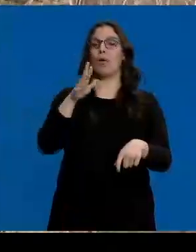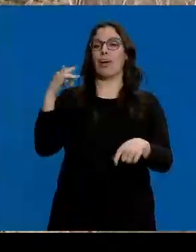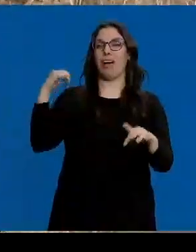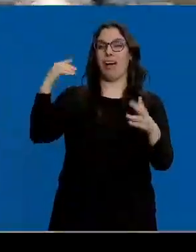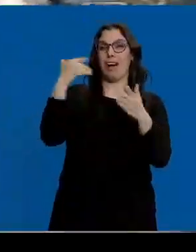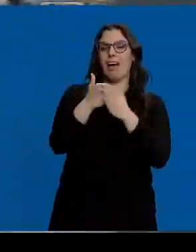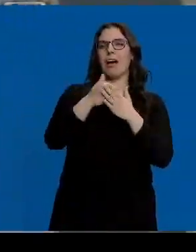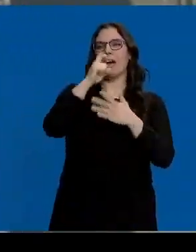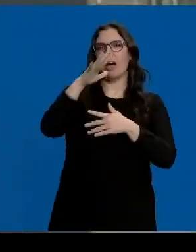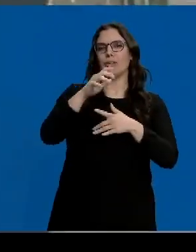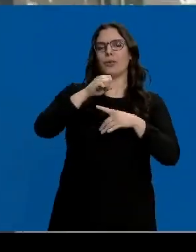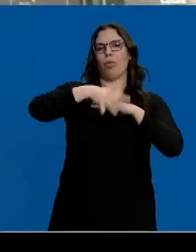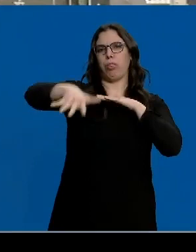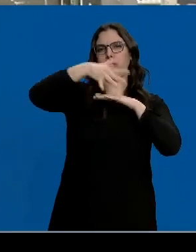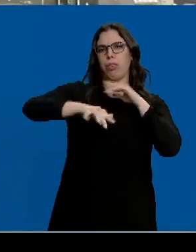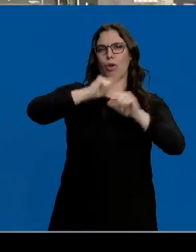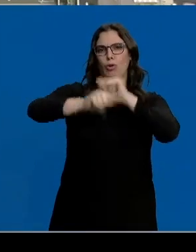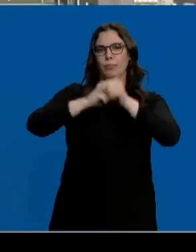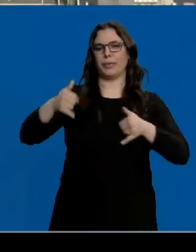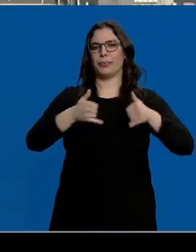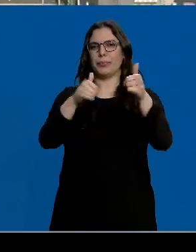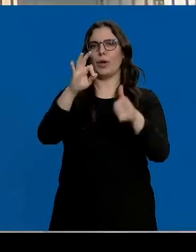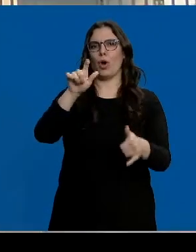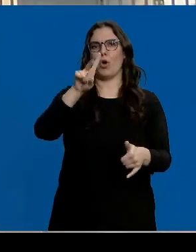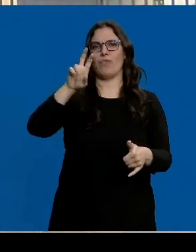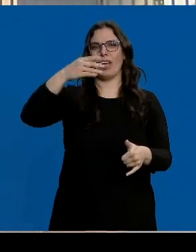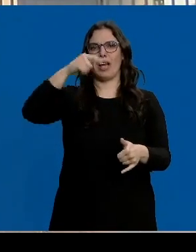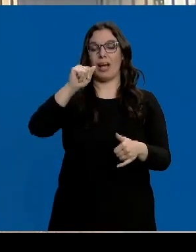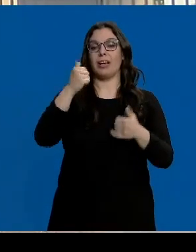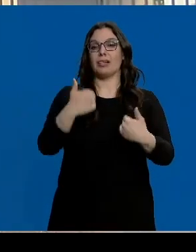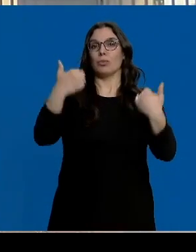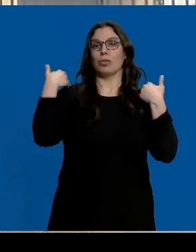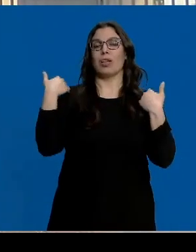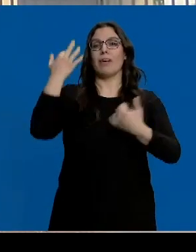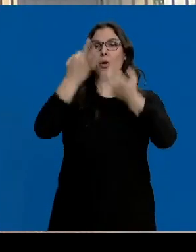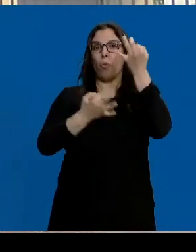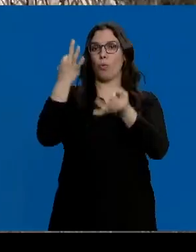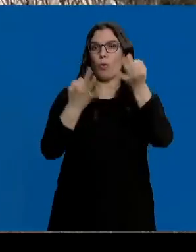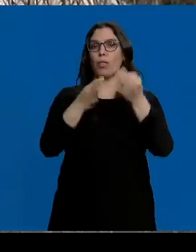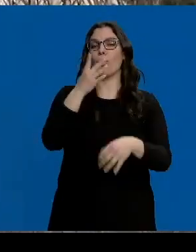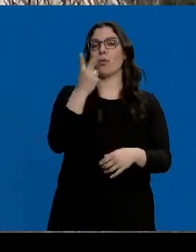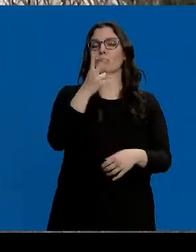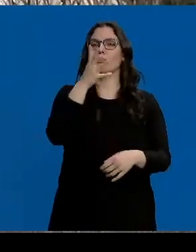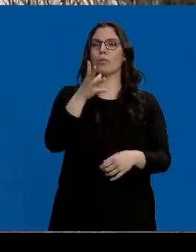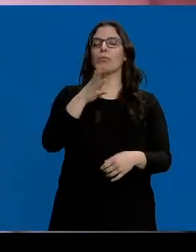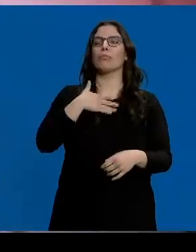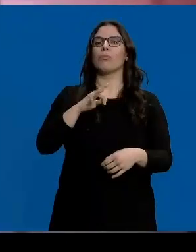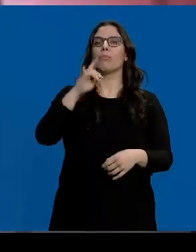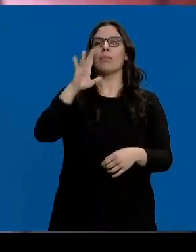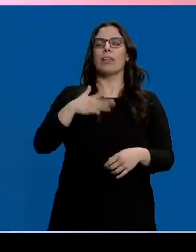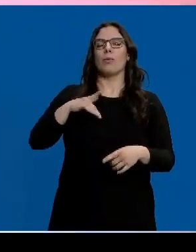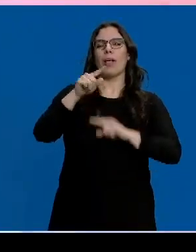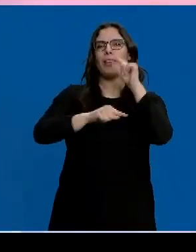residuos contaminantes al arroyo de los Caños, en Olvega. Sus responsables se sientan en el banquillo acusados de un delito contra el medio ambiente.